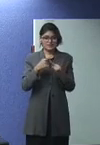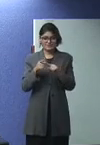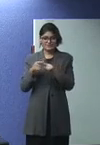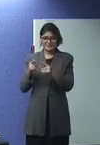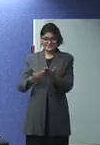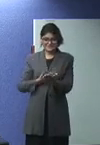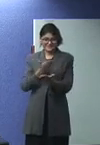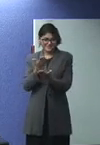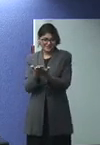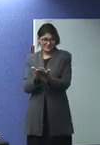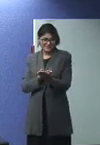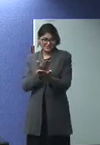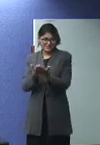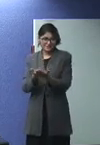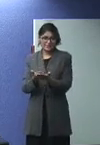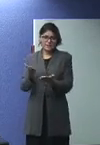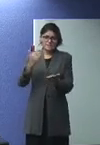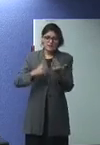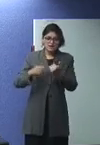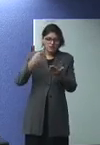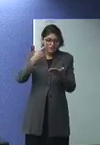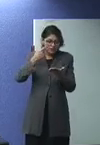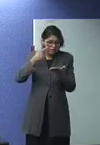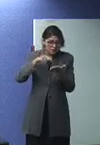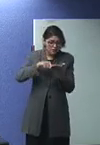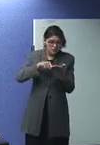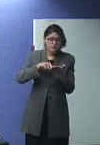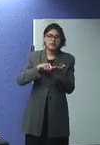las mismas desde la colaboración y que